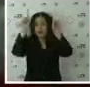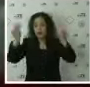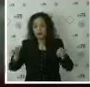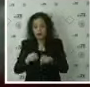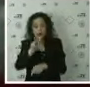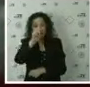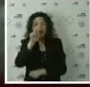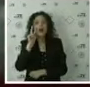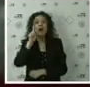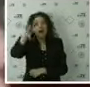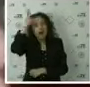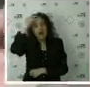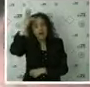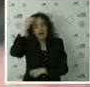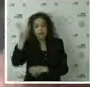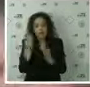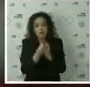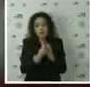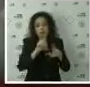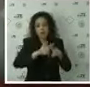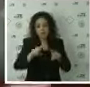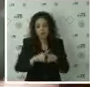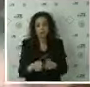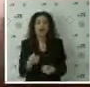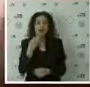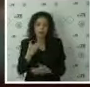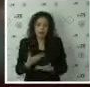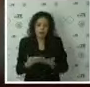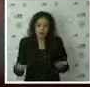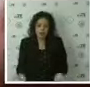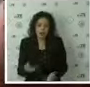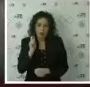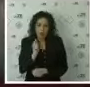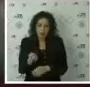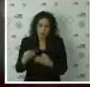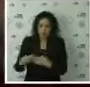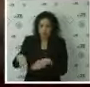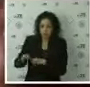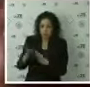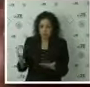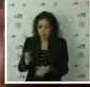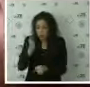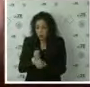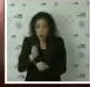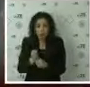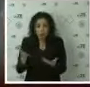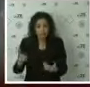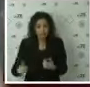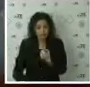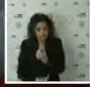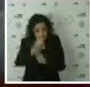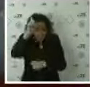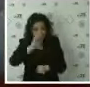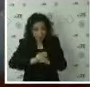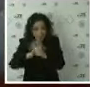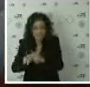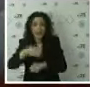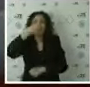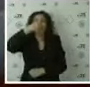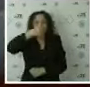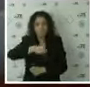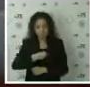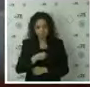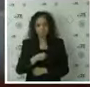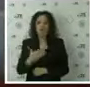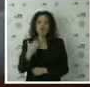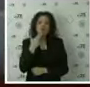procesos formativos a distancia. Todo el mundo decía, ay no, ¿cómo crees? ¿Cómo voy a estudiar fuera? Como ahora no nos quedó de otra, pues entonces se hizo algo